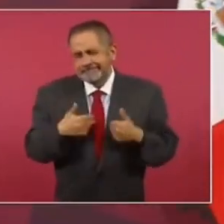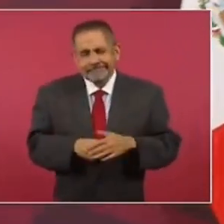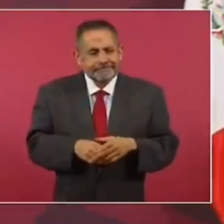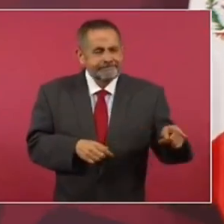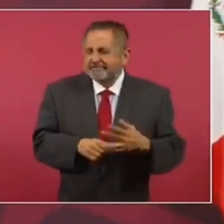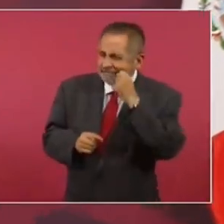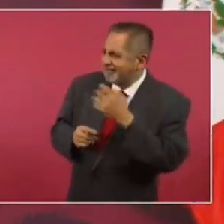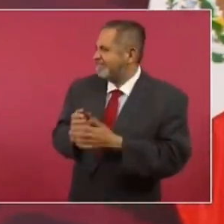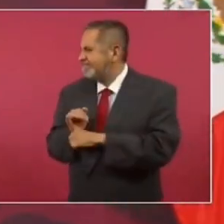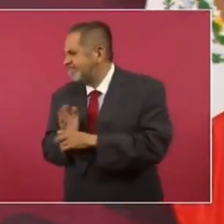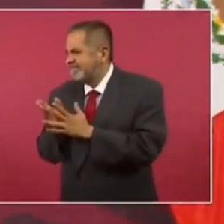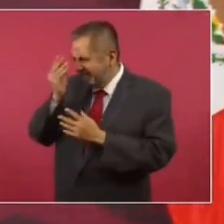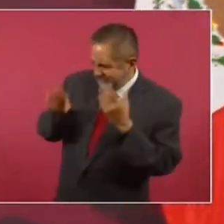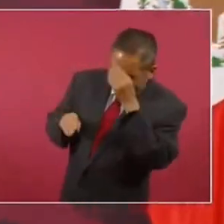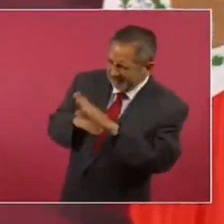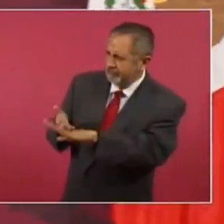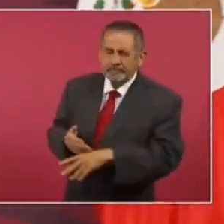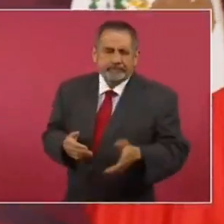con todo, hasta